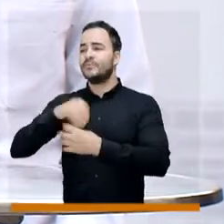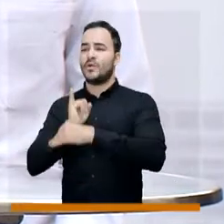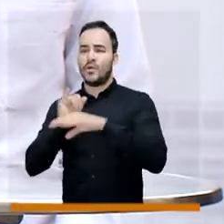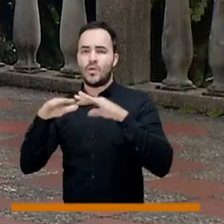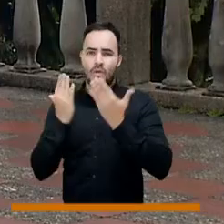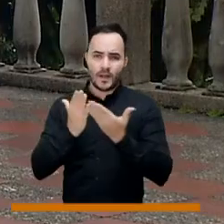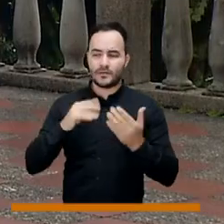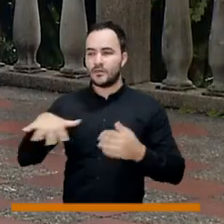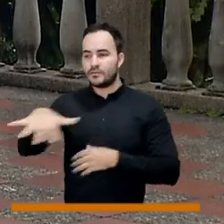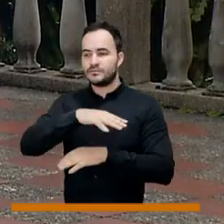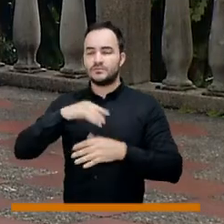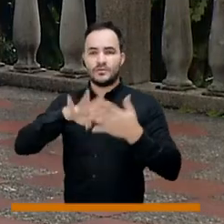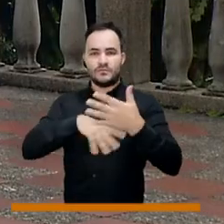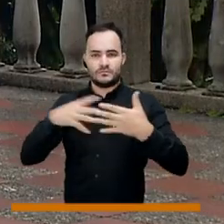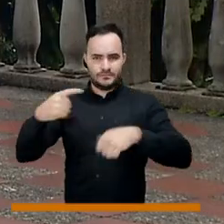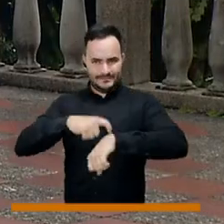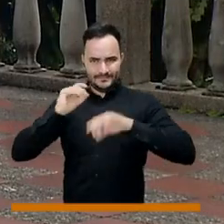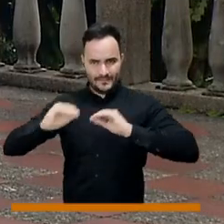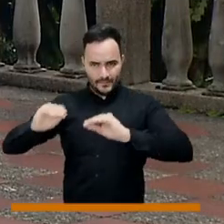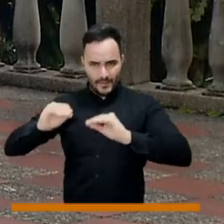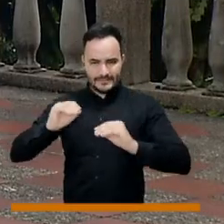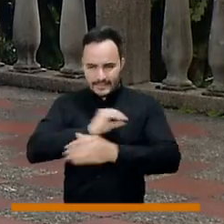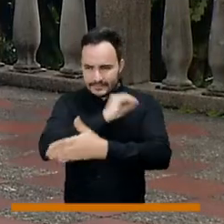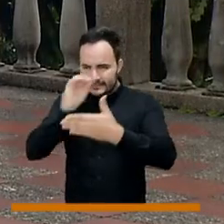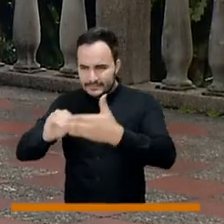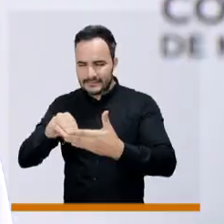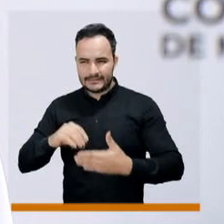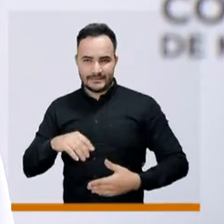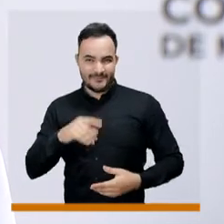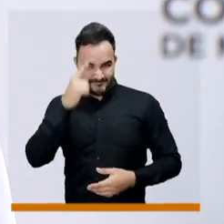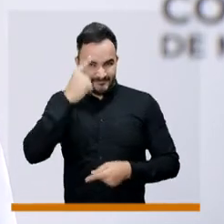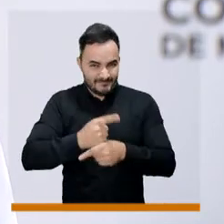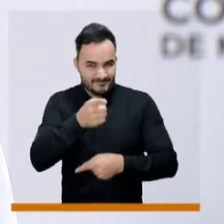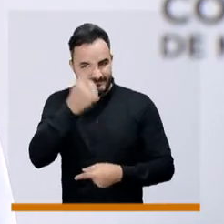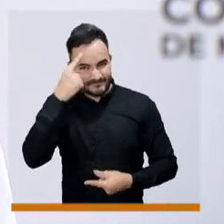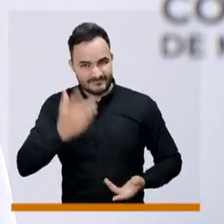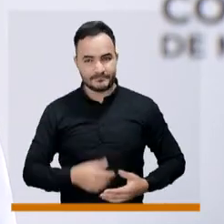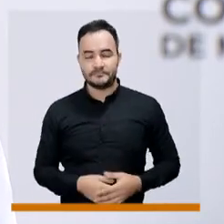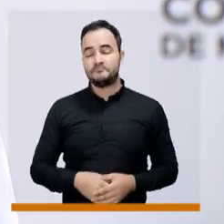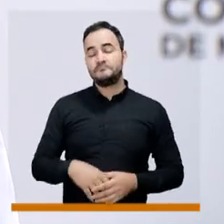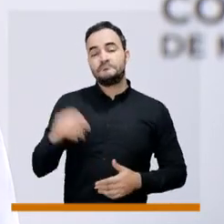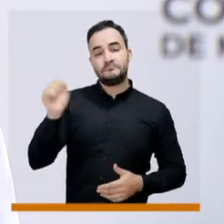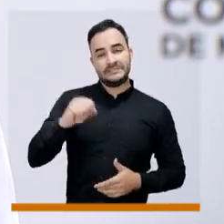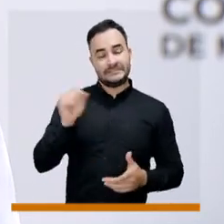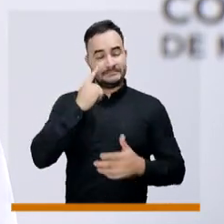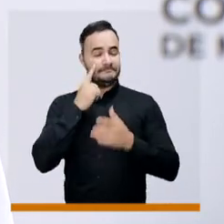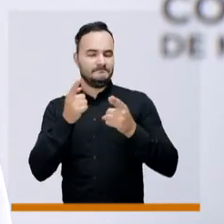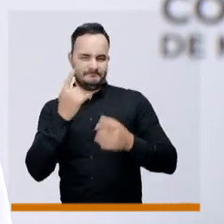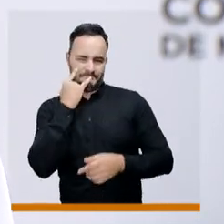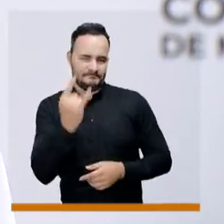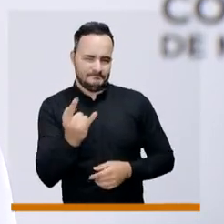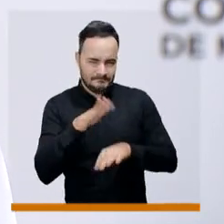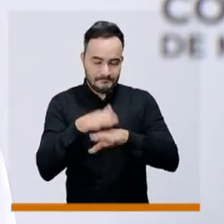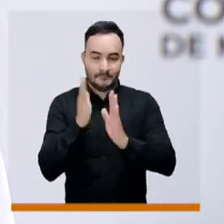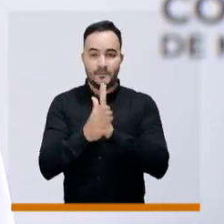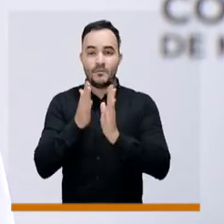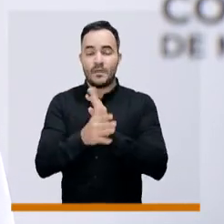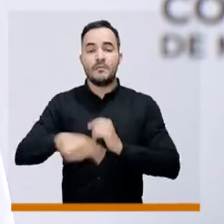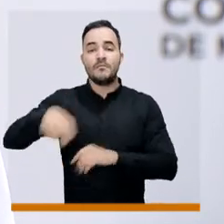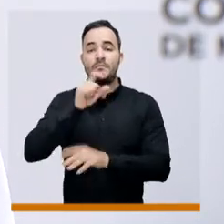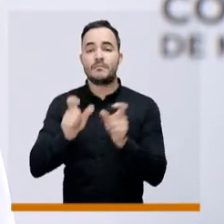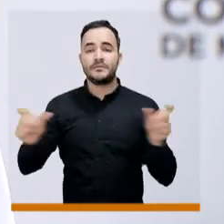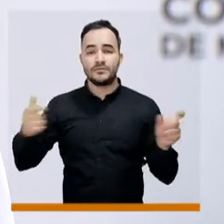del municipio. Algo importante es que como seres humanos tenemos un algoritmo de aprendizaje.